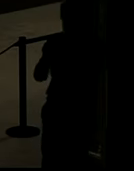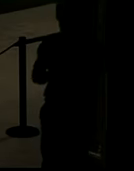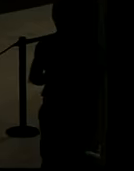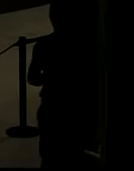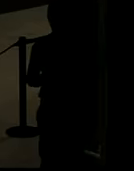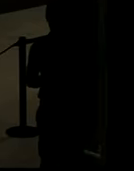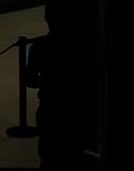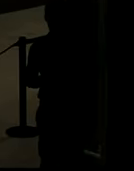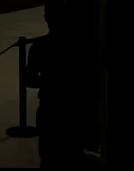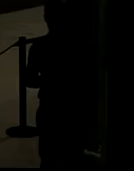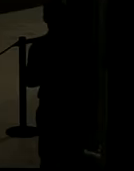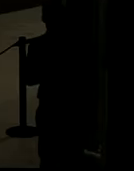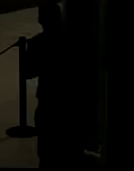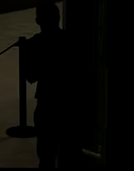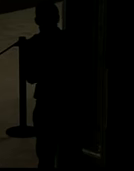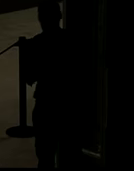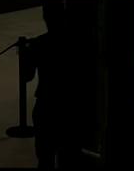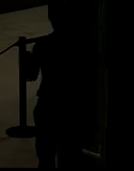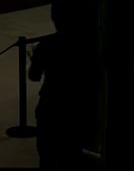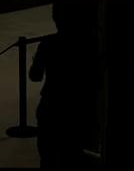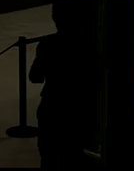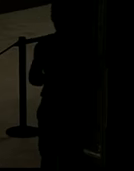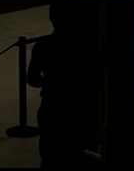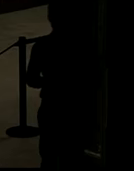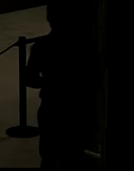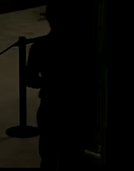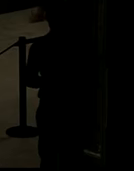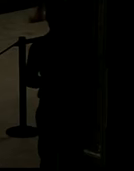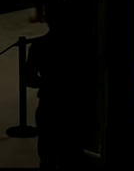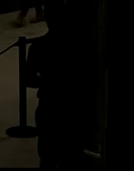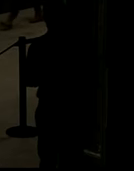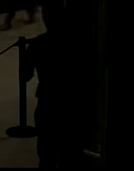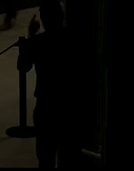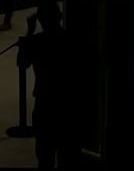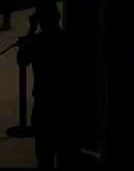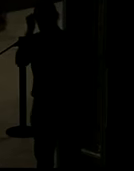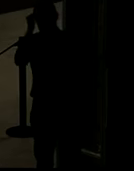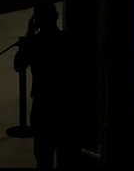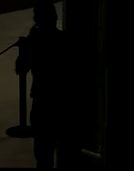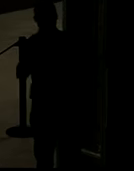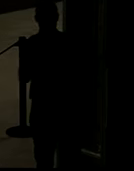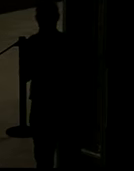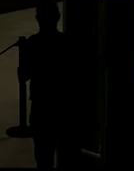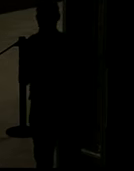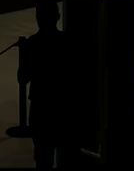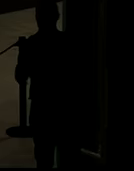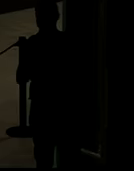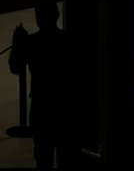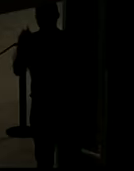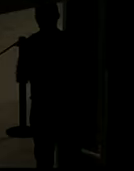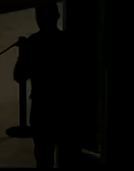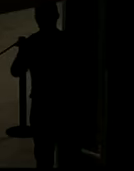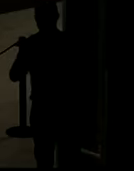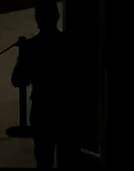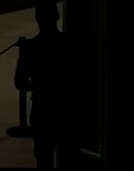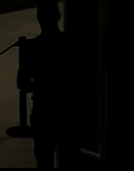tragas el chisme ese? ¿Qué te pasa? Nada. ¿Es por lo de la in vitro? No. Estoy pensando a quién voy a votar en las próximas elecciones. No te